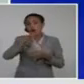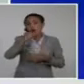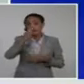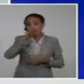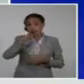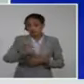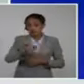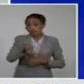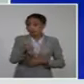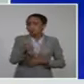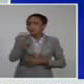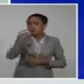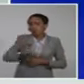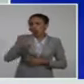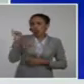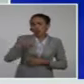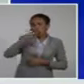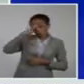de Colombia.